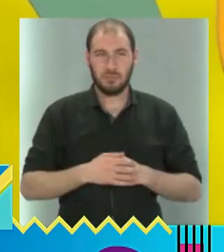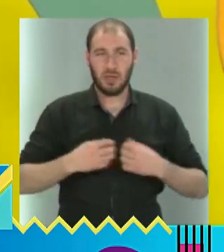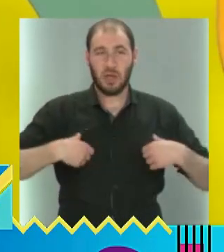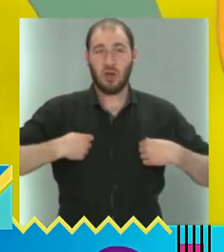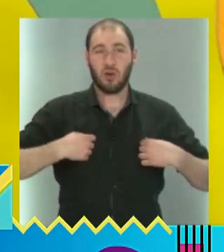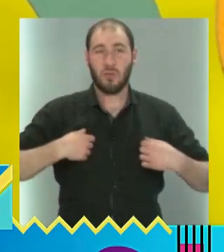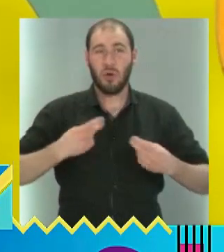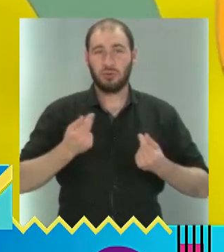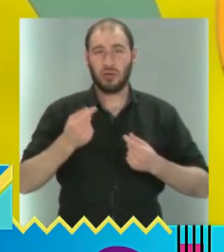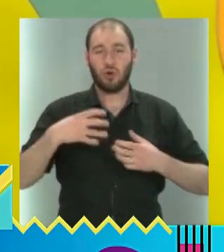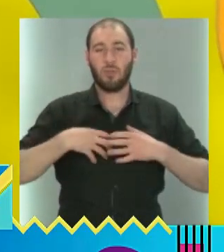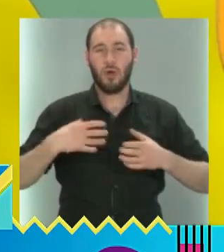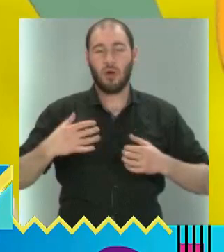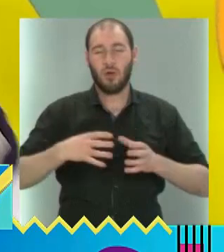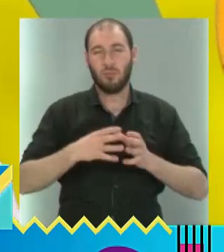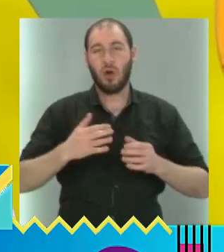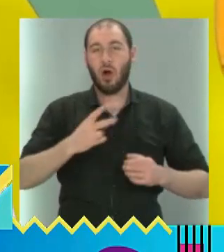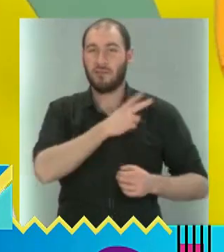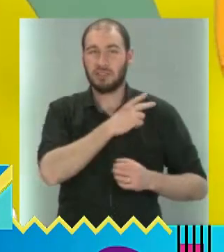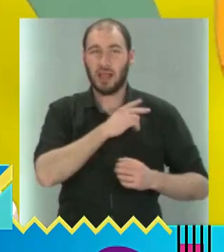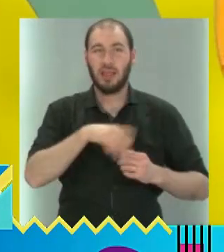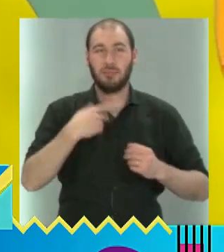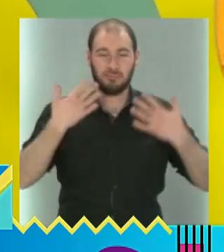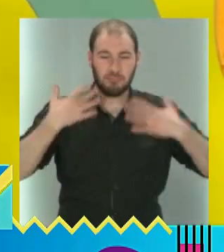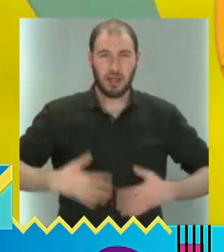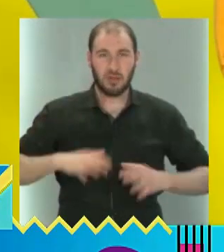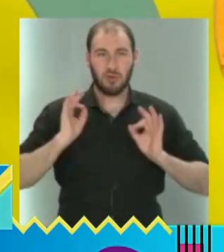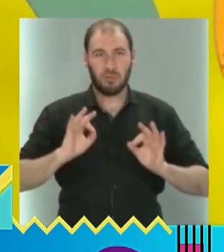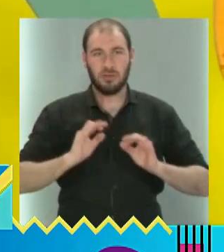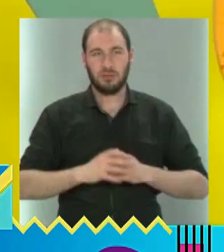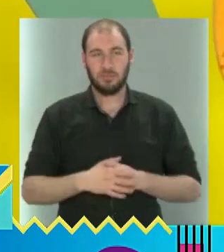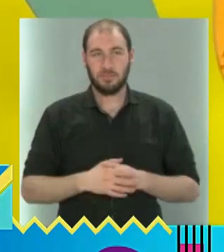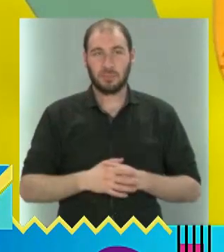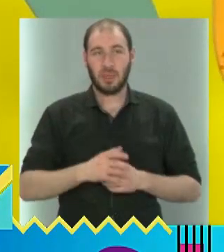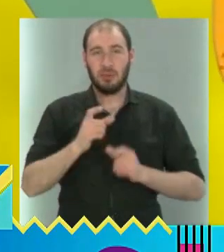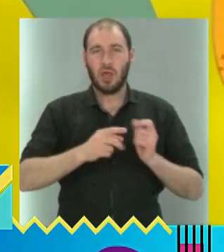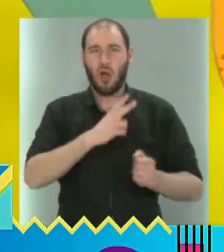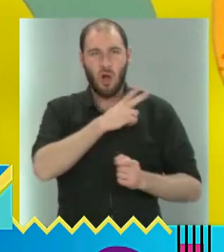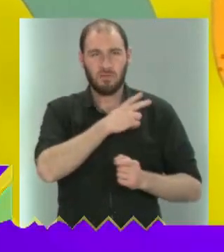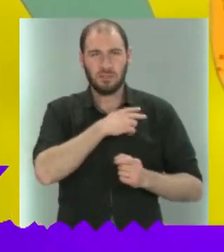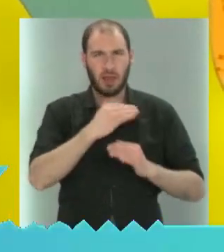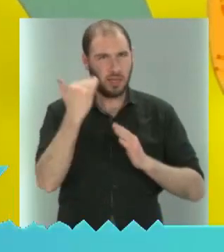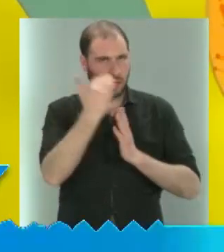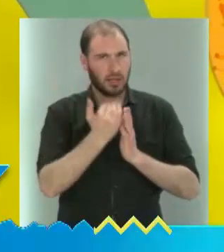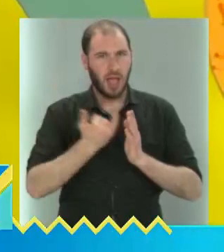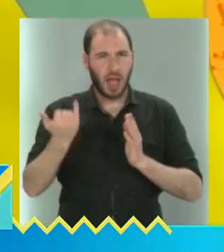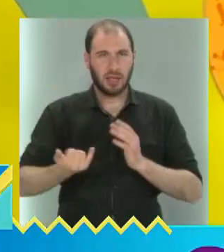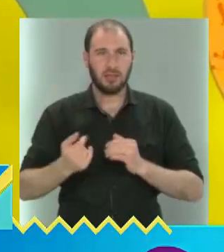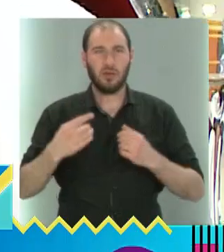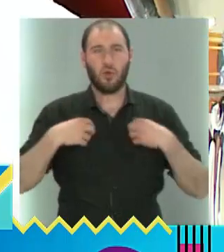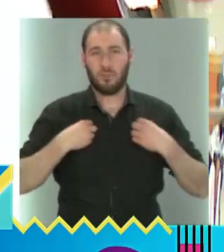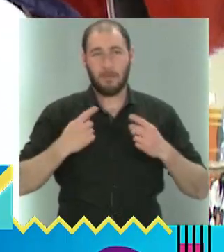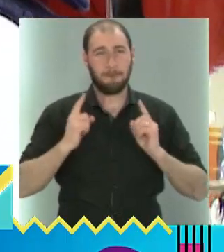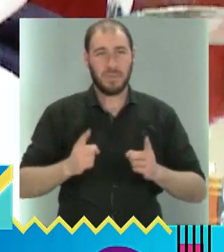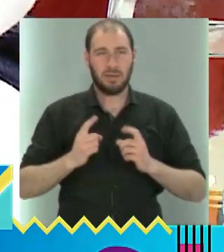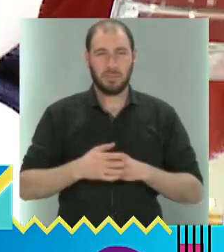este uniforme los oficiales. Los demás lo usaban todo blanco. Entonces, aquellos oficiales que tenían jerarquía usaban este mismo